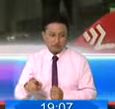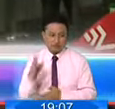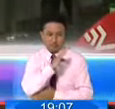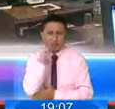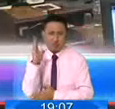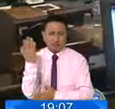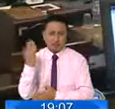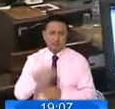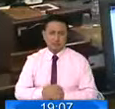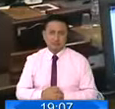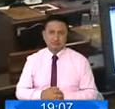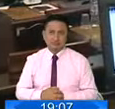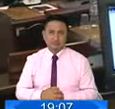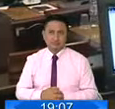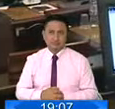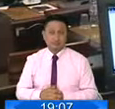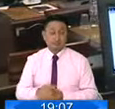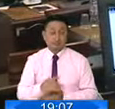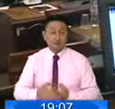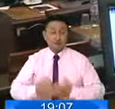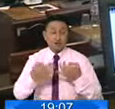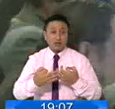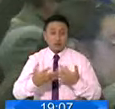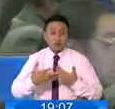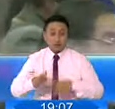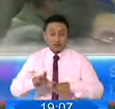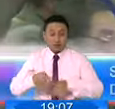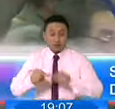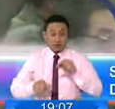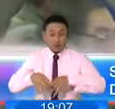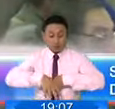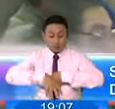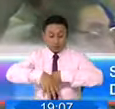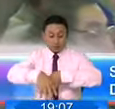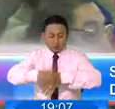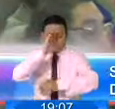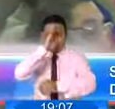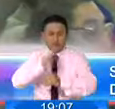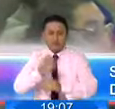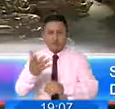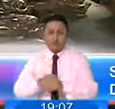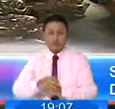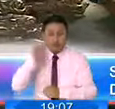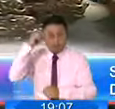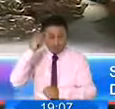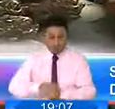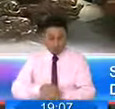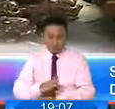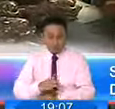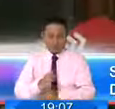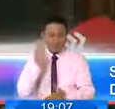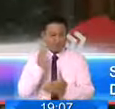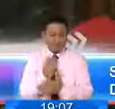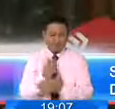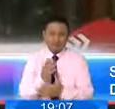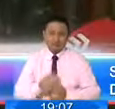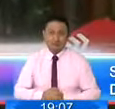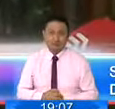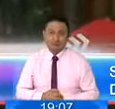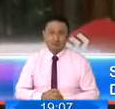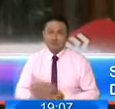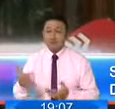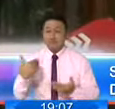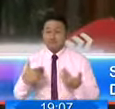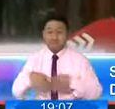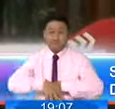poco prudente. Están seguros de que esas movilizaciones lo único que buscan es desestabilizar al régimen. Llamar a